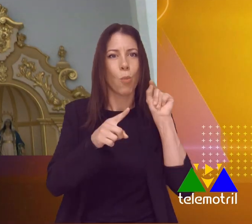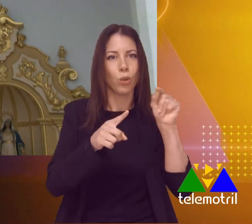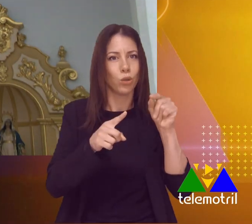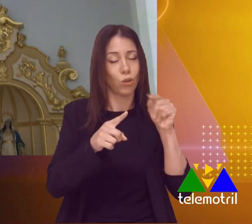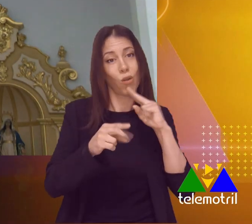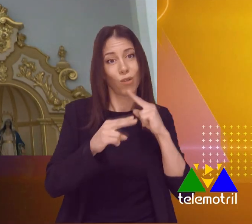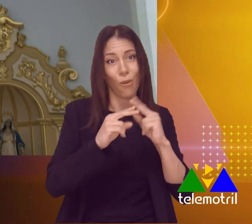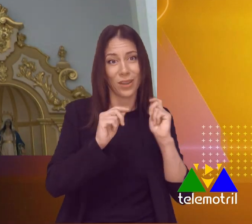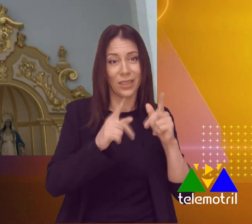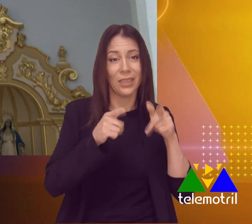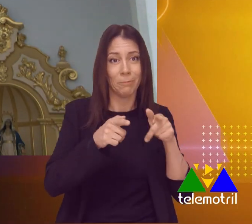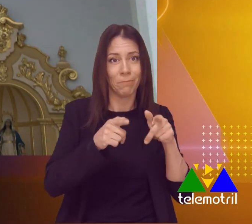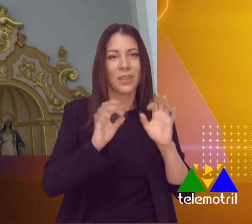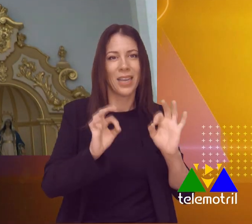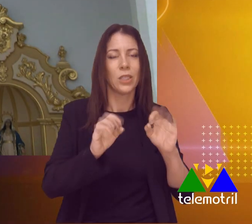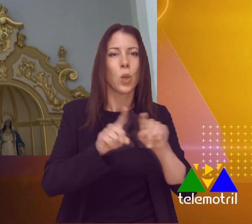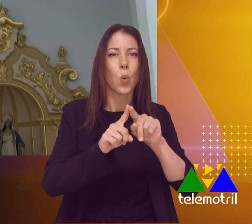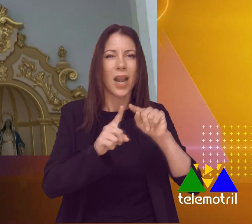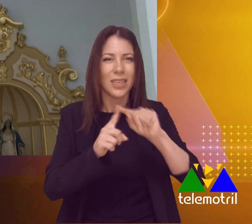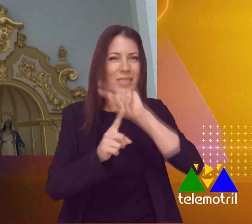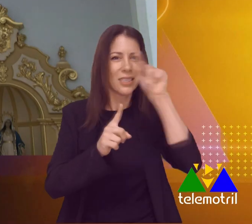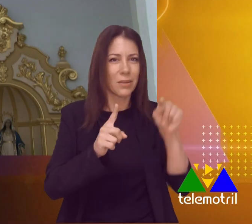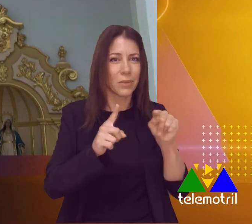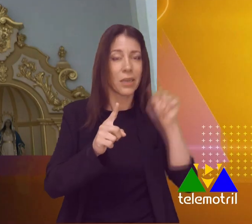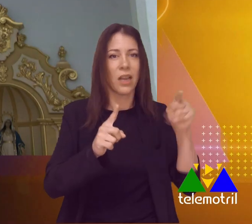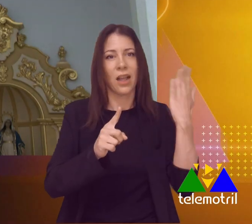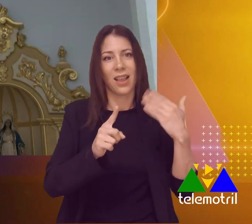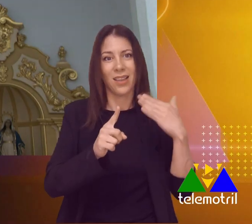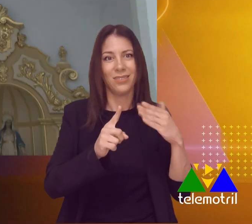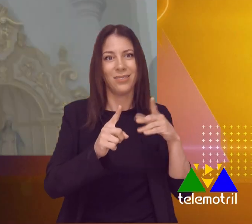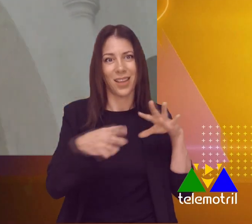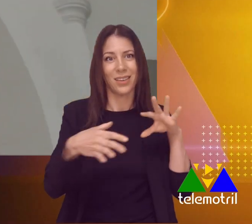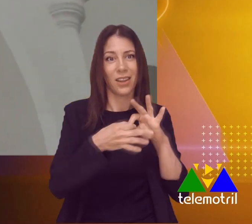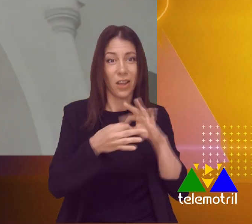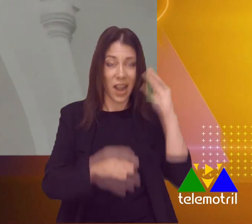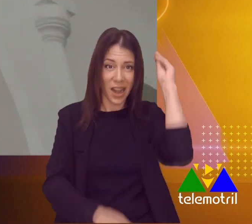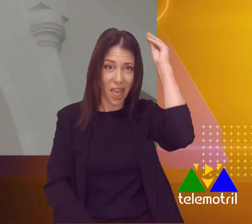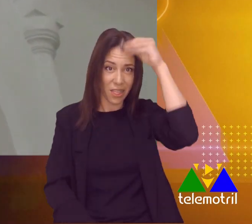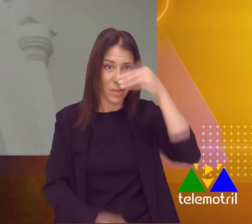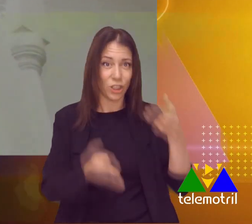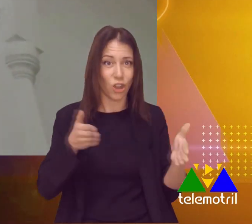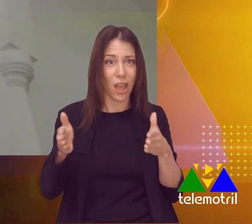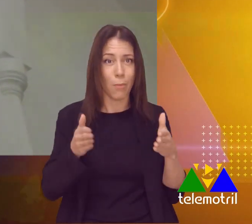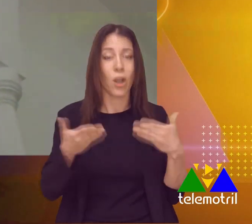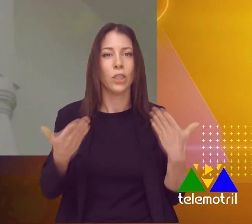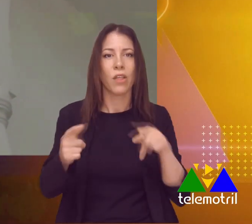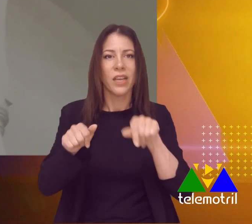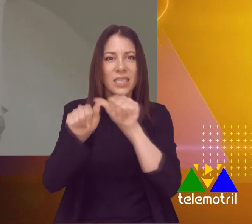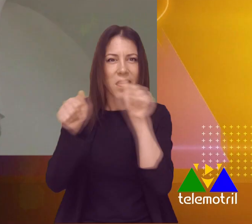arcos semicirculares, que es lo que se llevaba con el Renacimiento. Este diseño